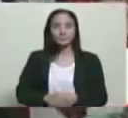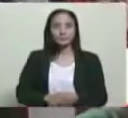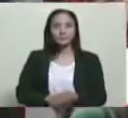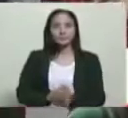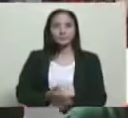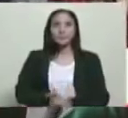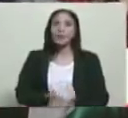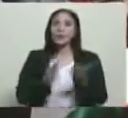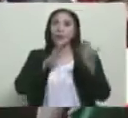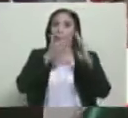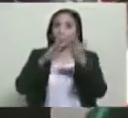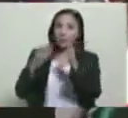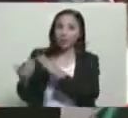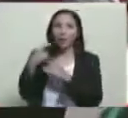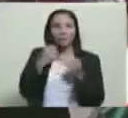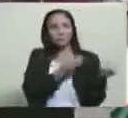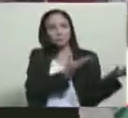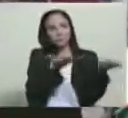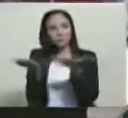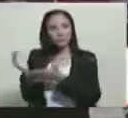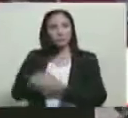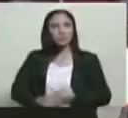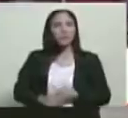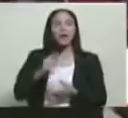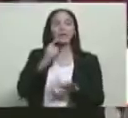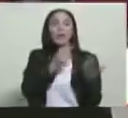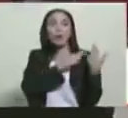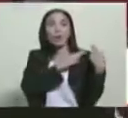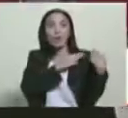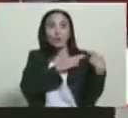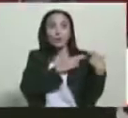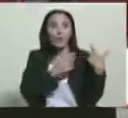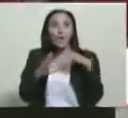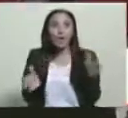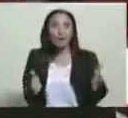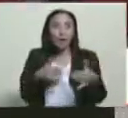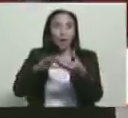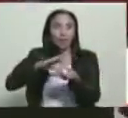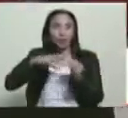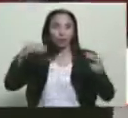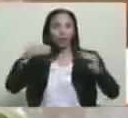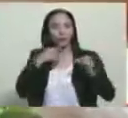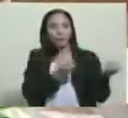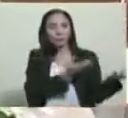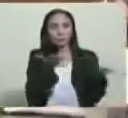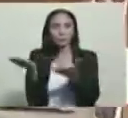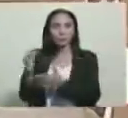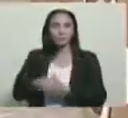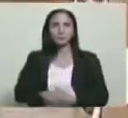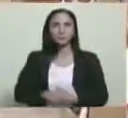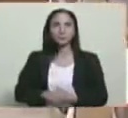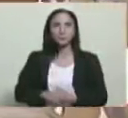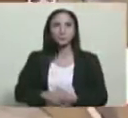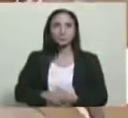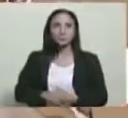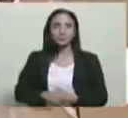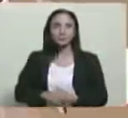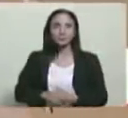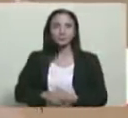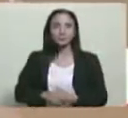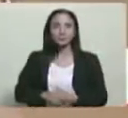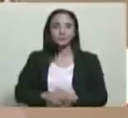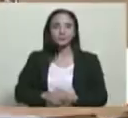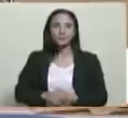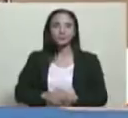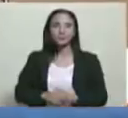nuestras comunidades. Aquí están los jefes de CLAS y en especial este centro de ensamblaje de cajas CLAS